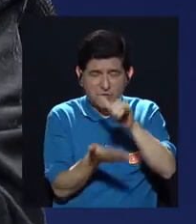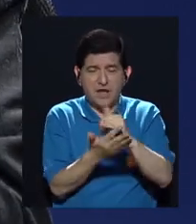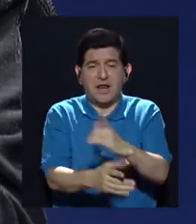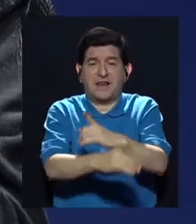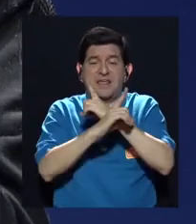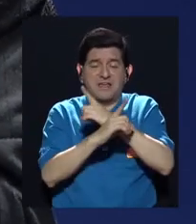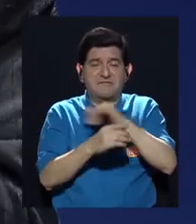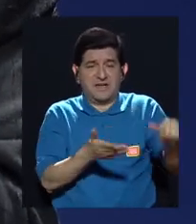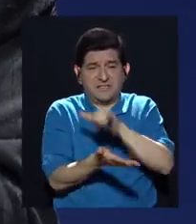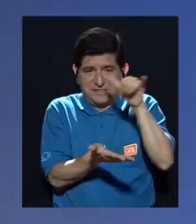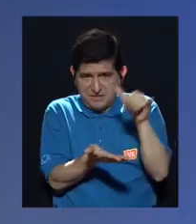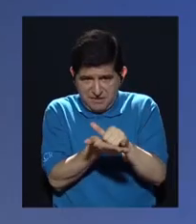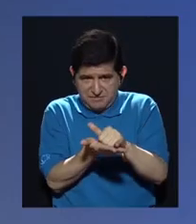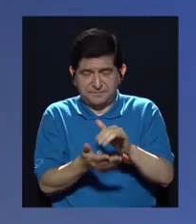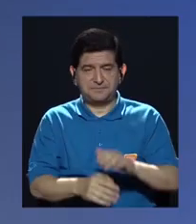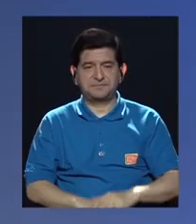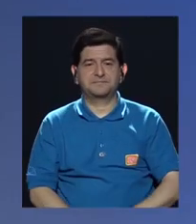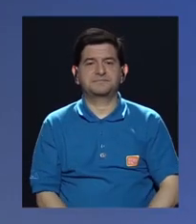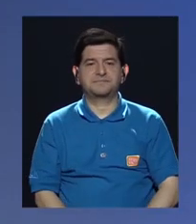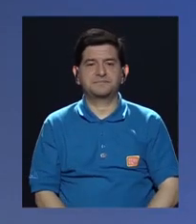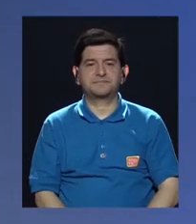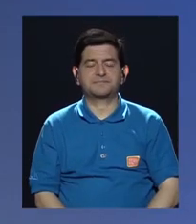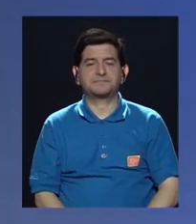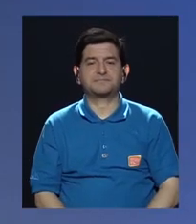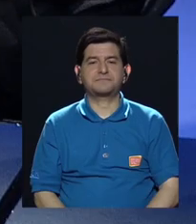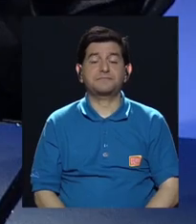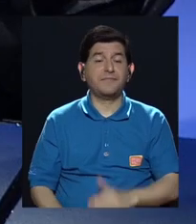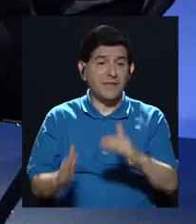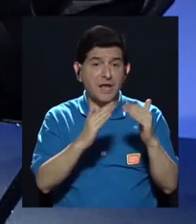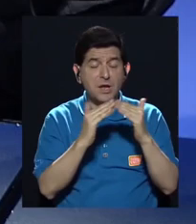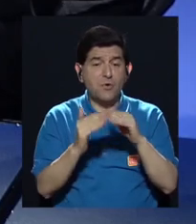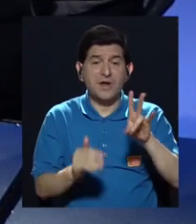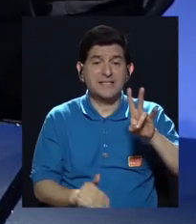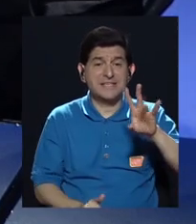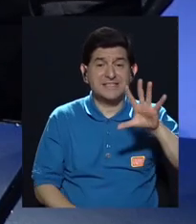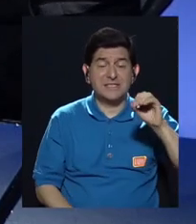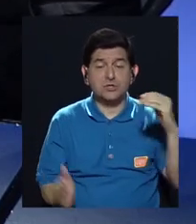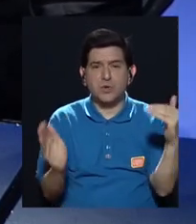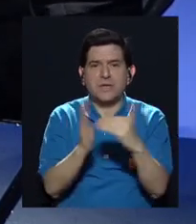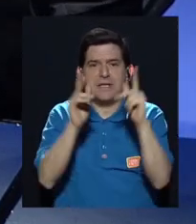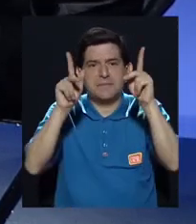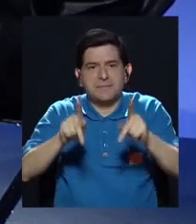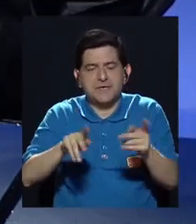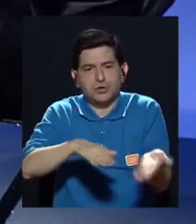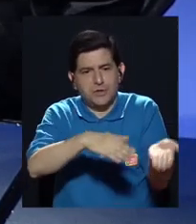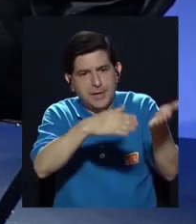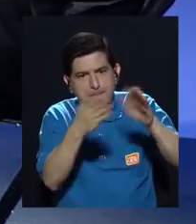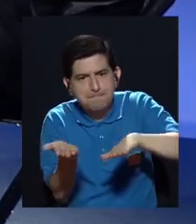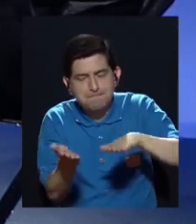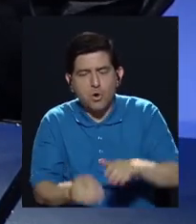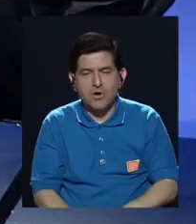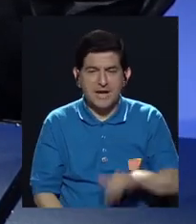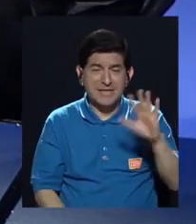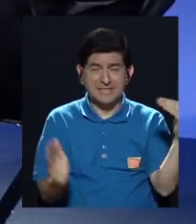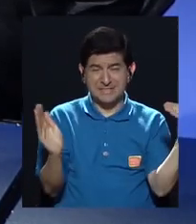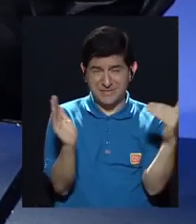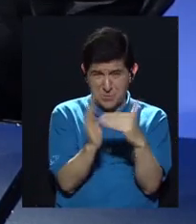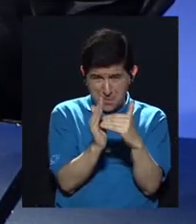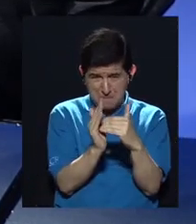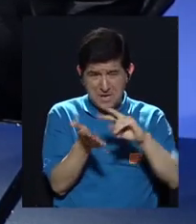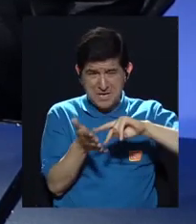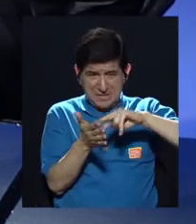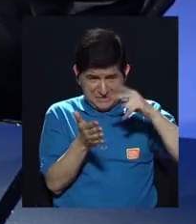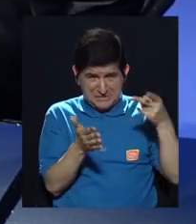la defensa de San José. Sin duda. Y en una población de 750 mil personas que mueran, aunque sean 5 mil